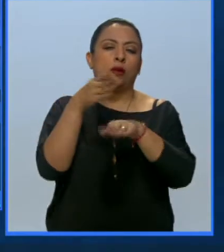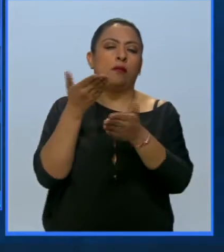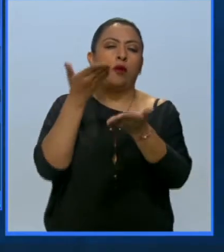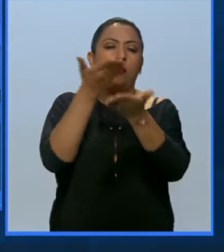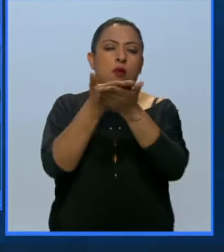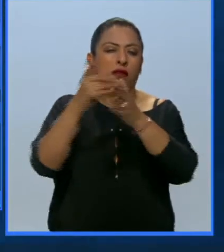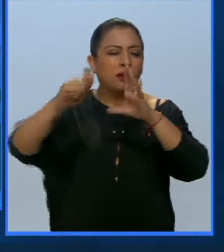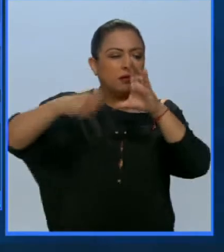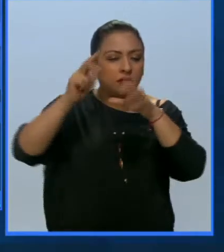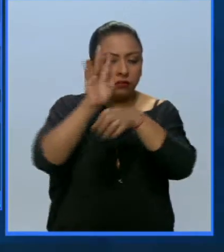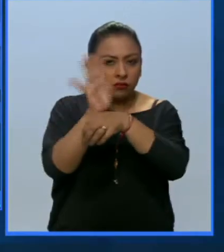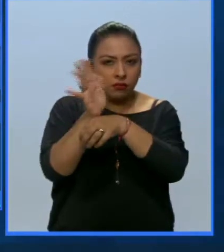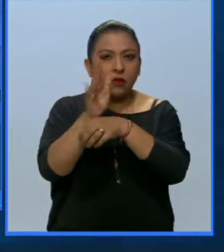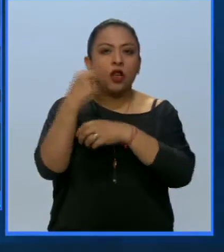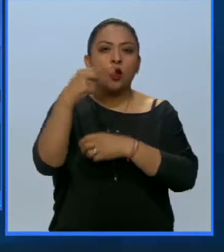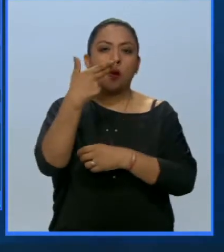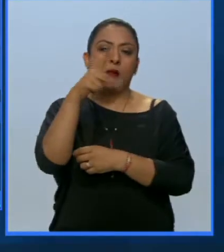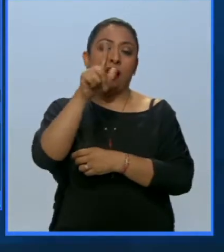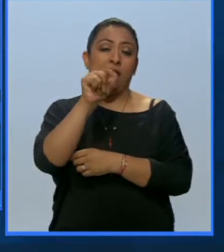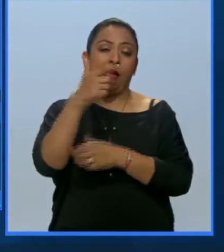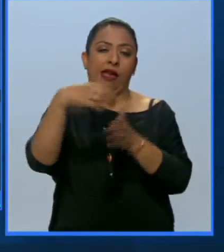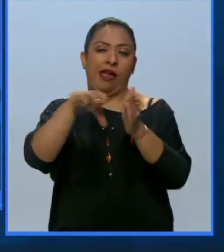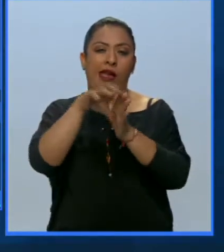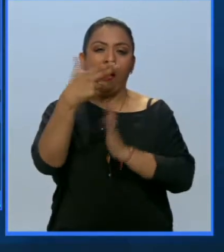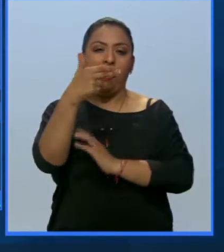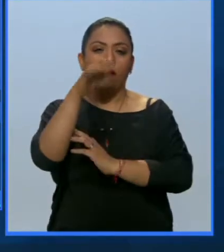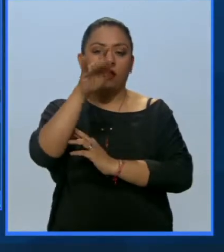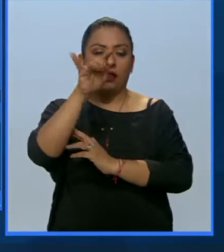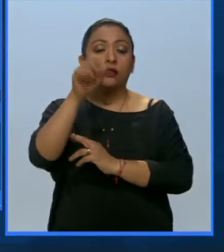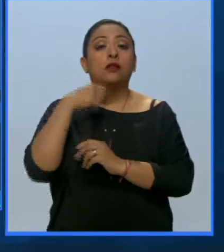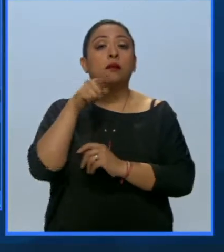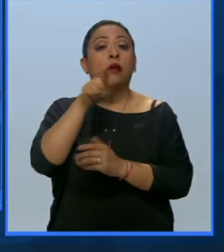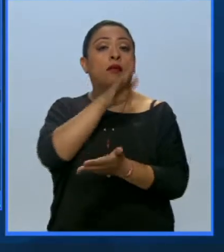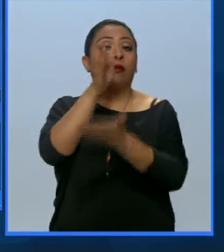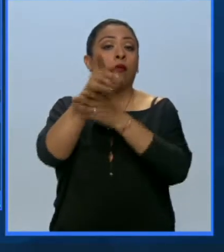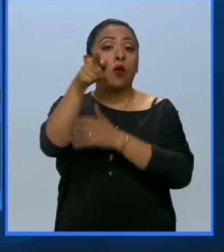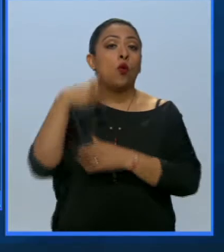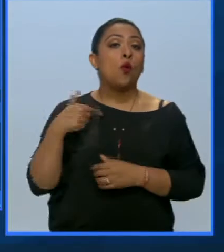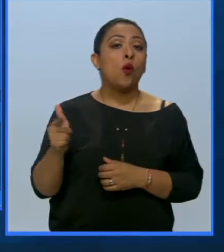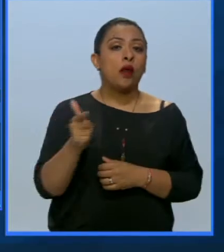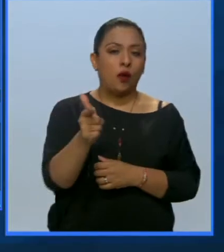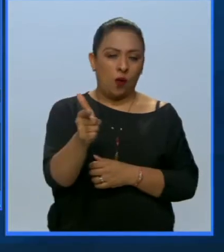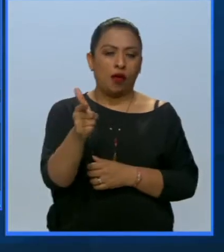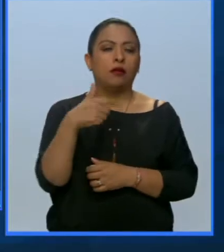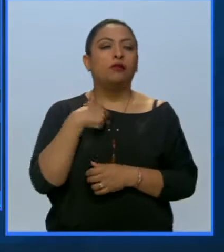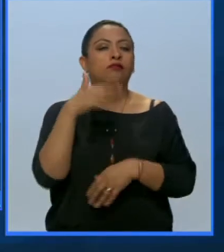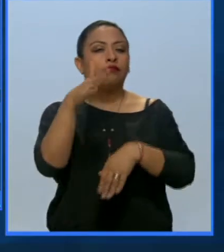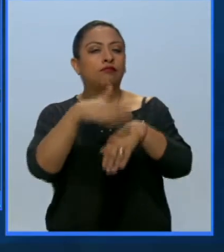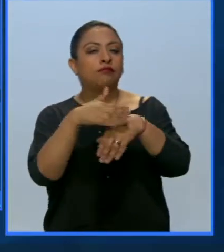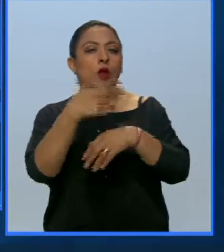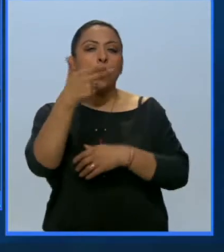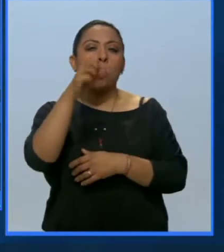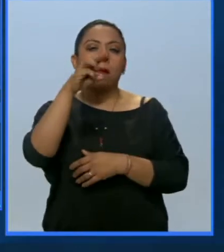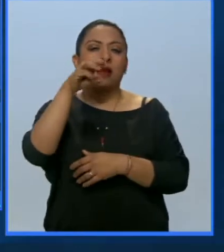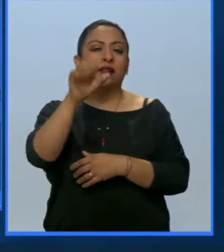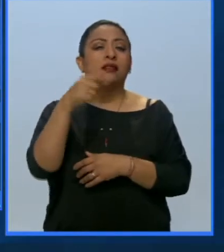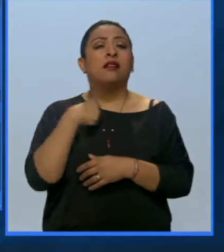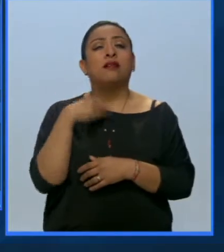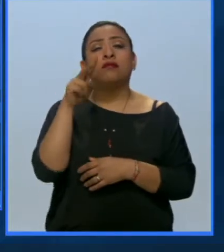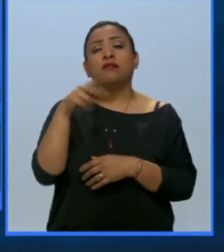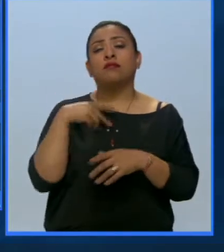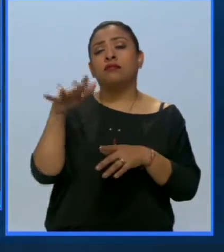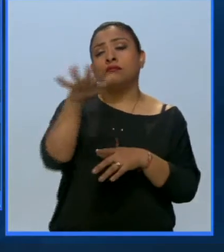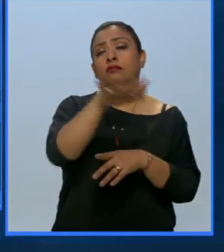muy atractiva que se llama La Habitación. Efectivamente, y nos vamos a ir a Guanajuato, inmediatamente llamamos a Wemansin Rodríguez, que está No, no es